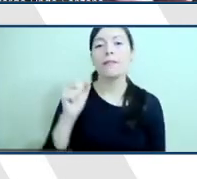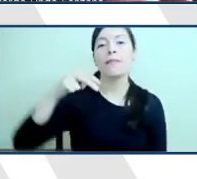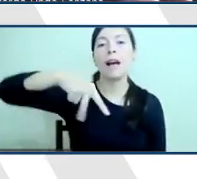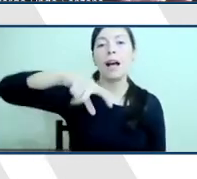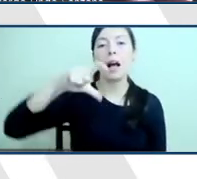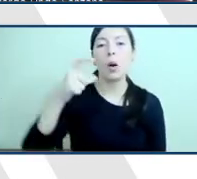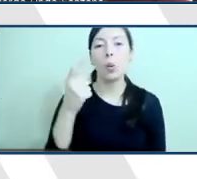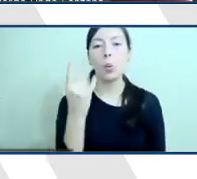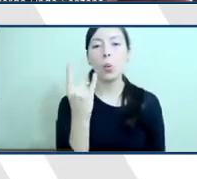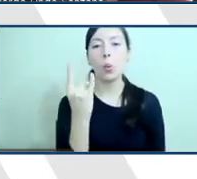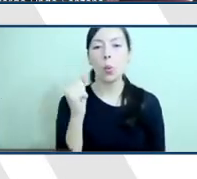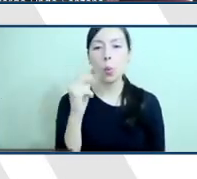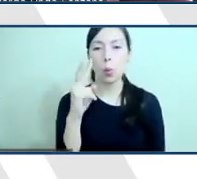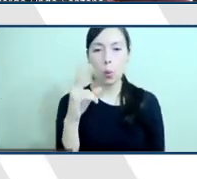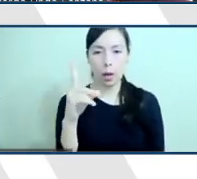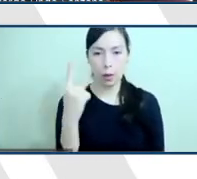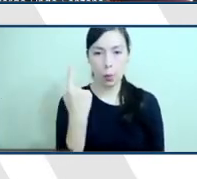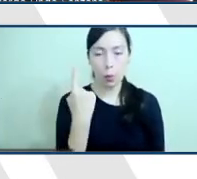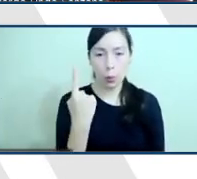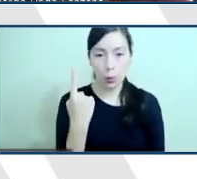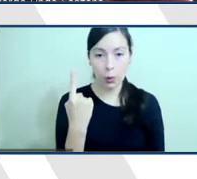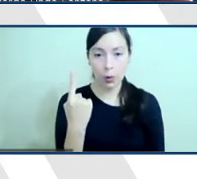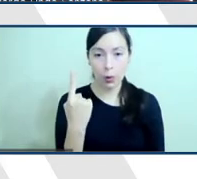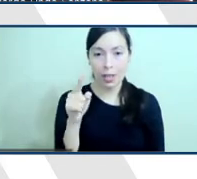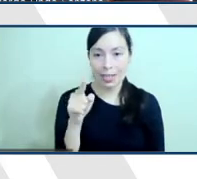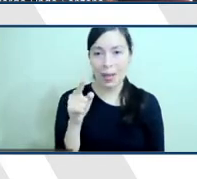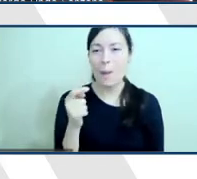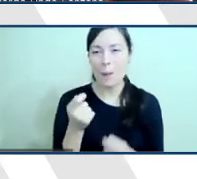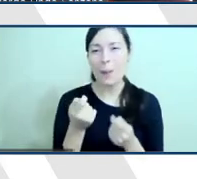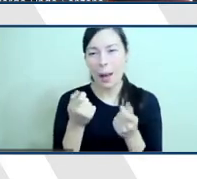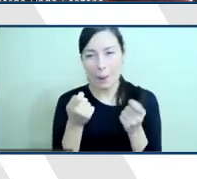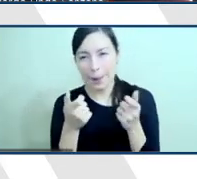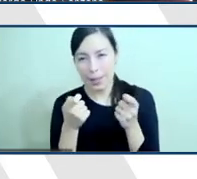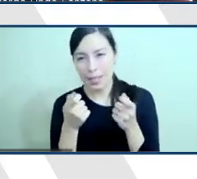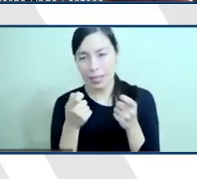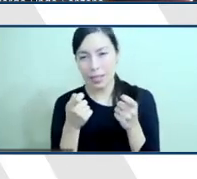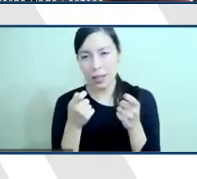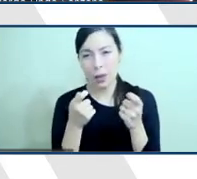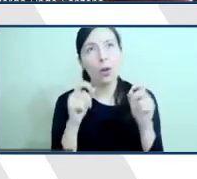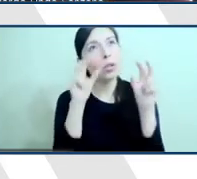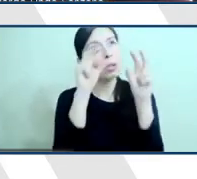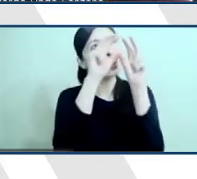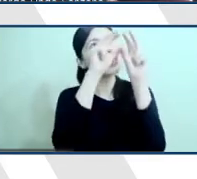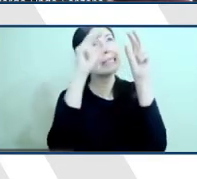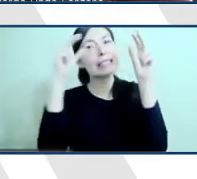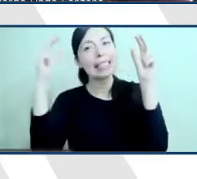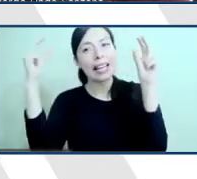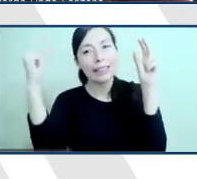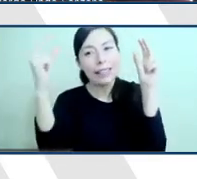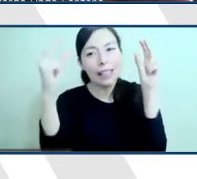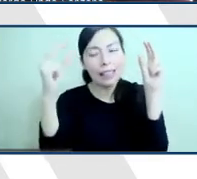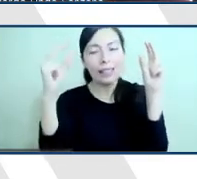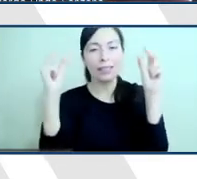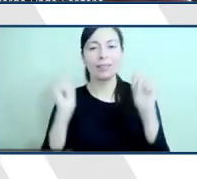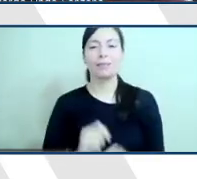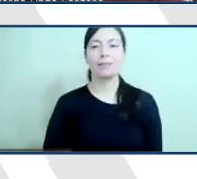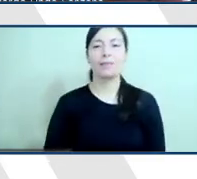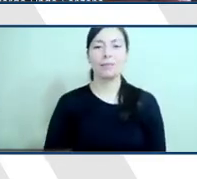esta lógica de satélite diseñado para uso científico, uso civil.